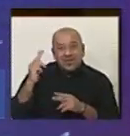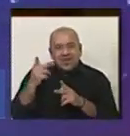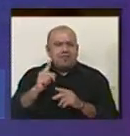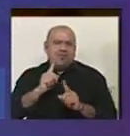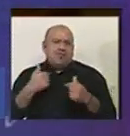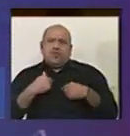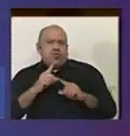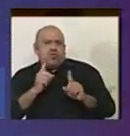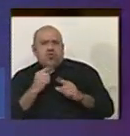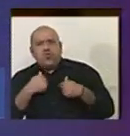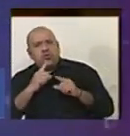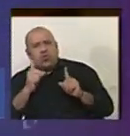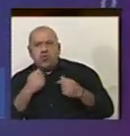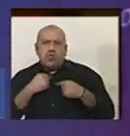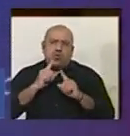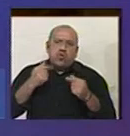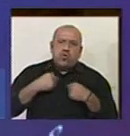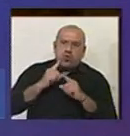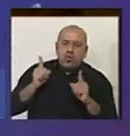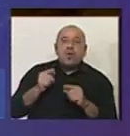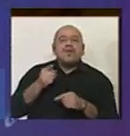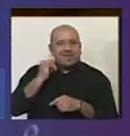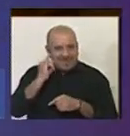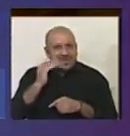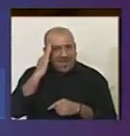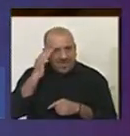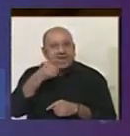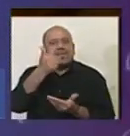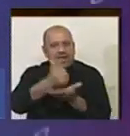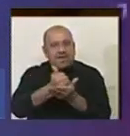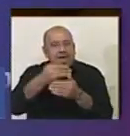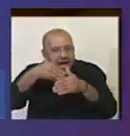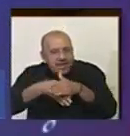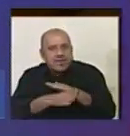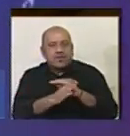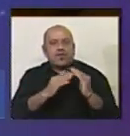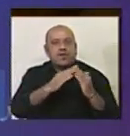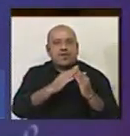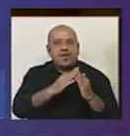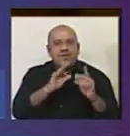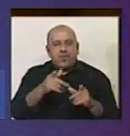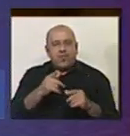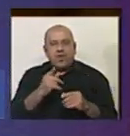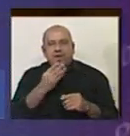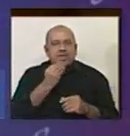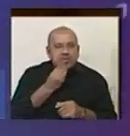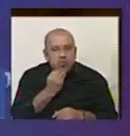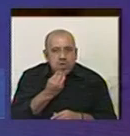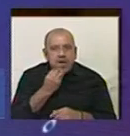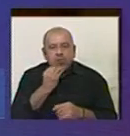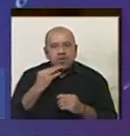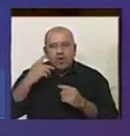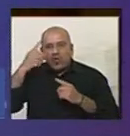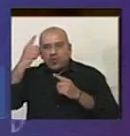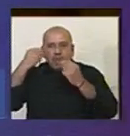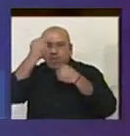hubiera permanecido todo ese tiempo dentro del consulado. Después disfrazaron a un hombre con la ropa, sí, de la víctima. Hay cámaras